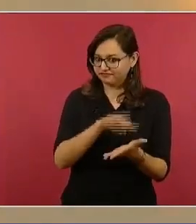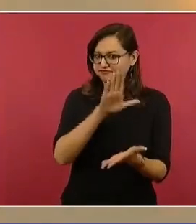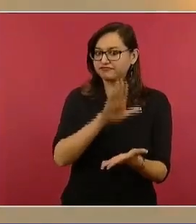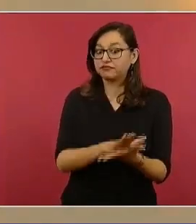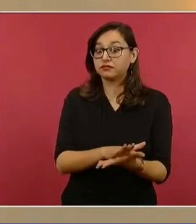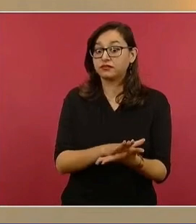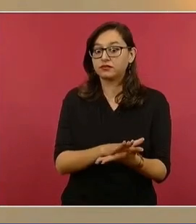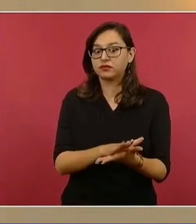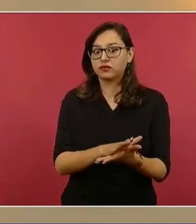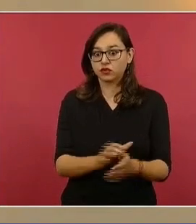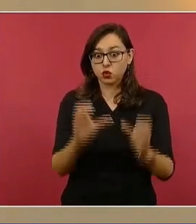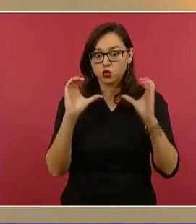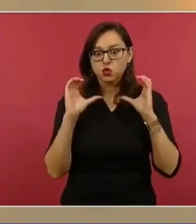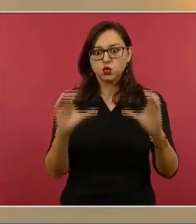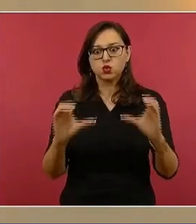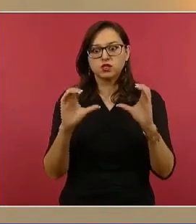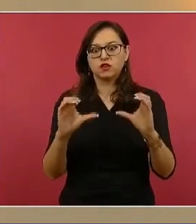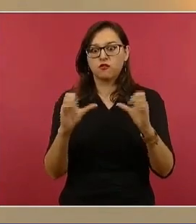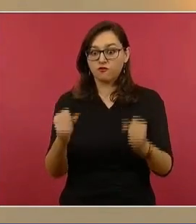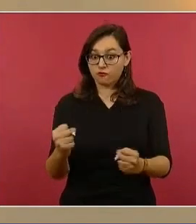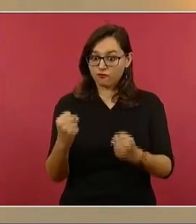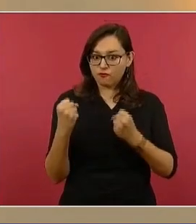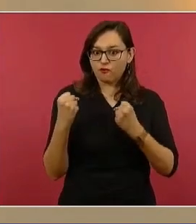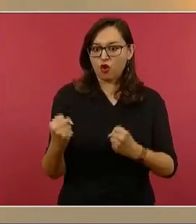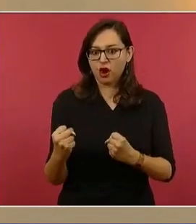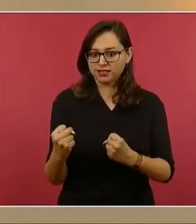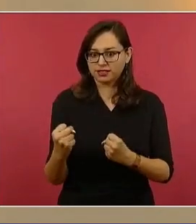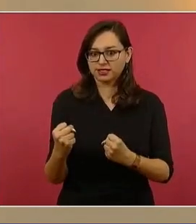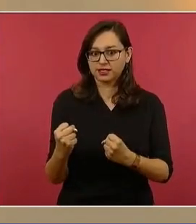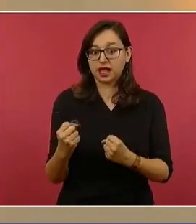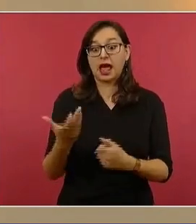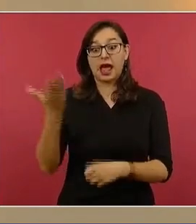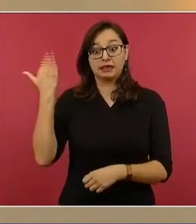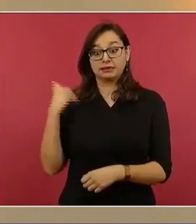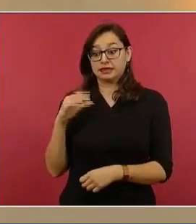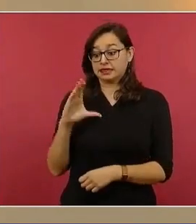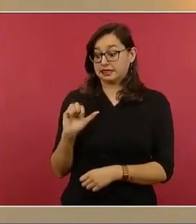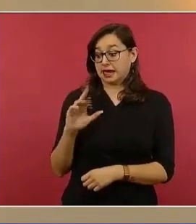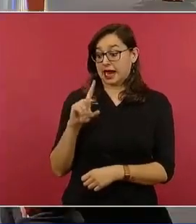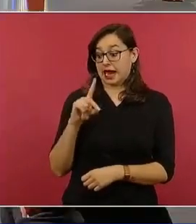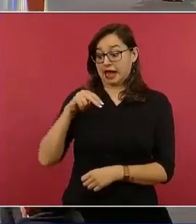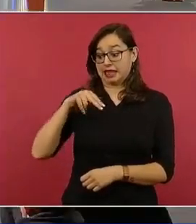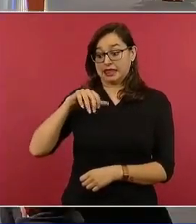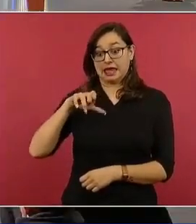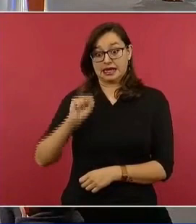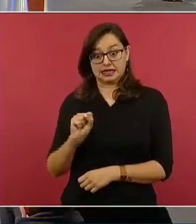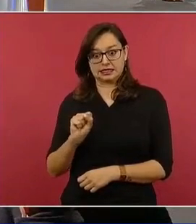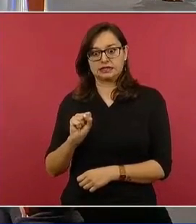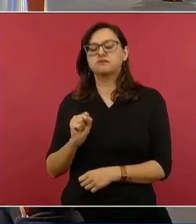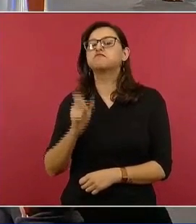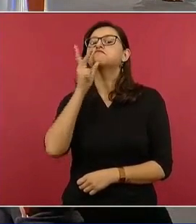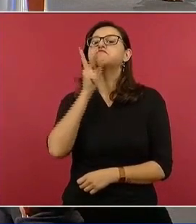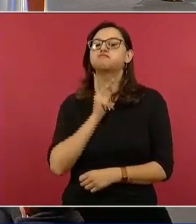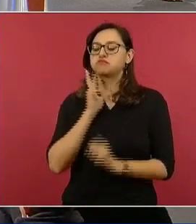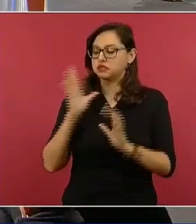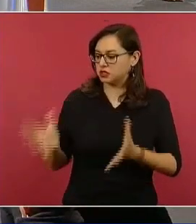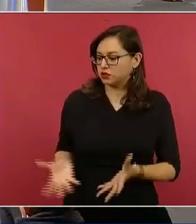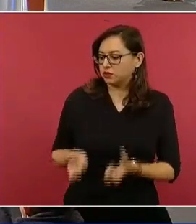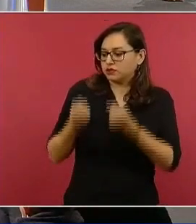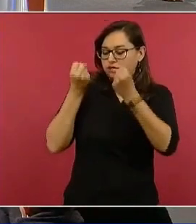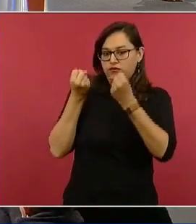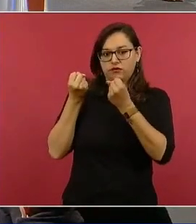Ni un paso atrás fue la consigna de don Lázaro Cárdenas del Río al nacionalizar nuestro